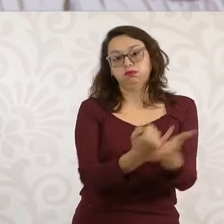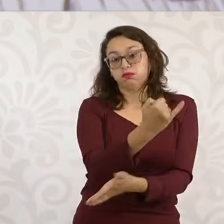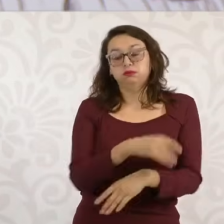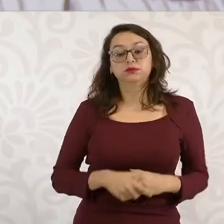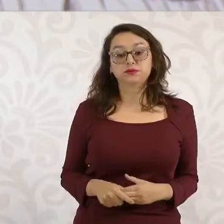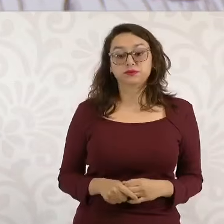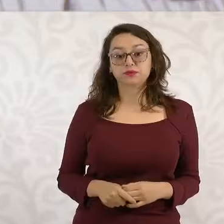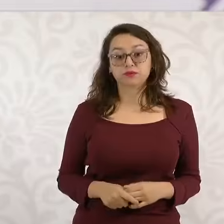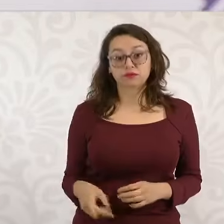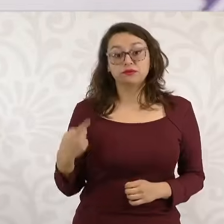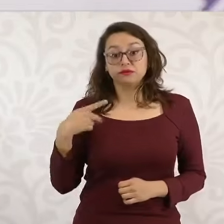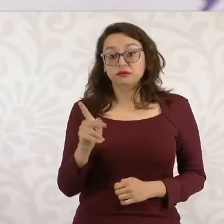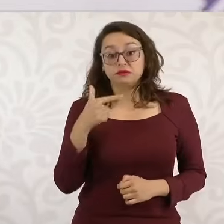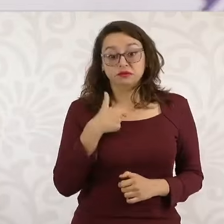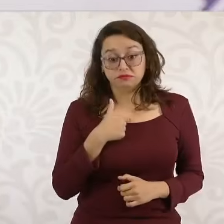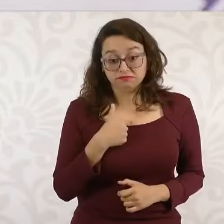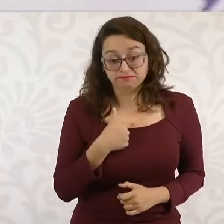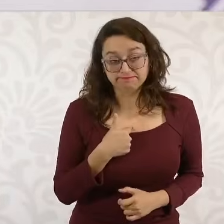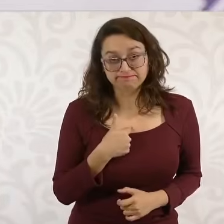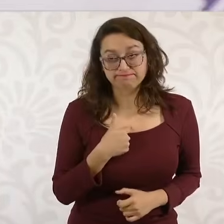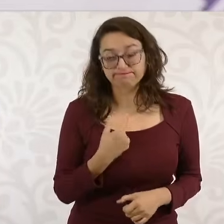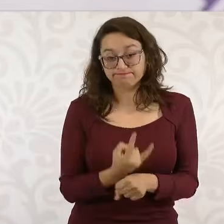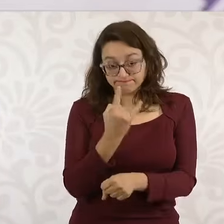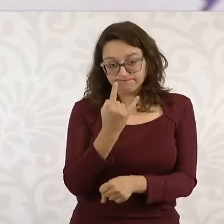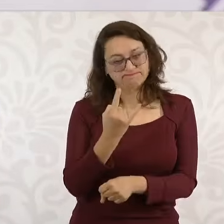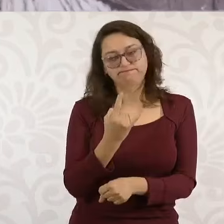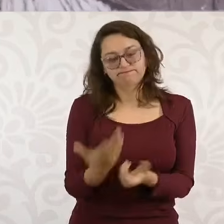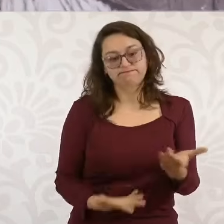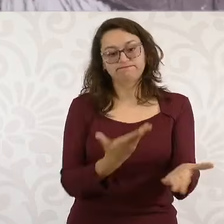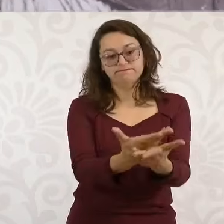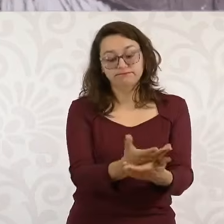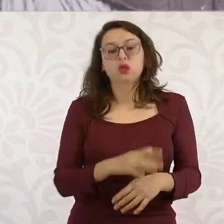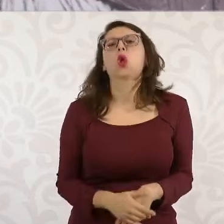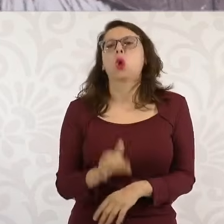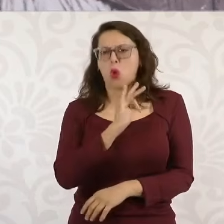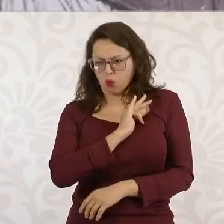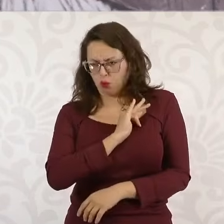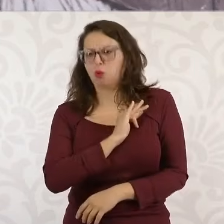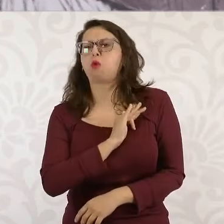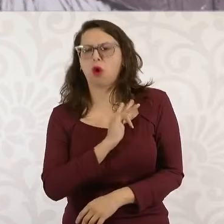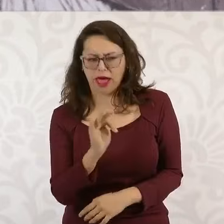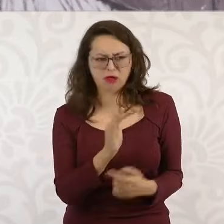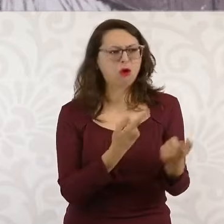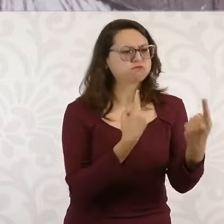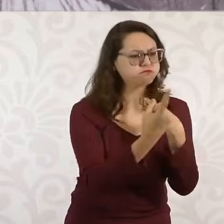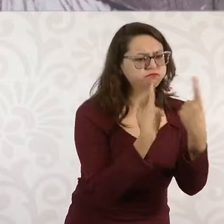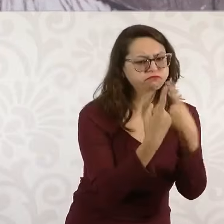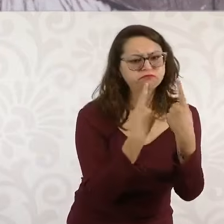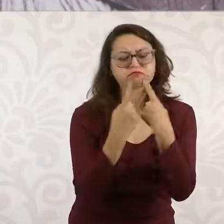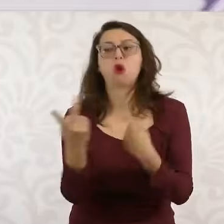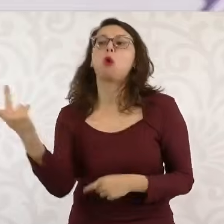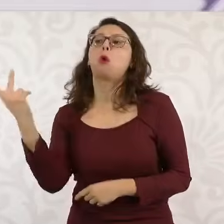Pero nosotros no podemos… O sea, hay límites para la negociación. El presidente López Obrador decía, la política